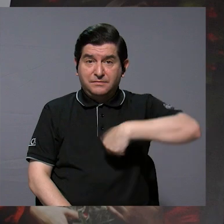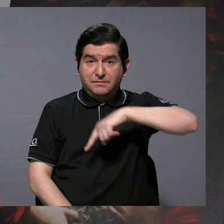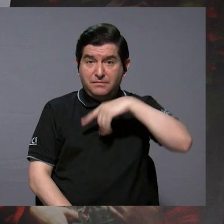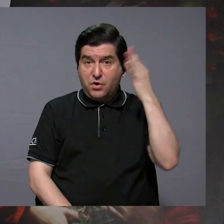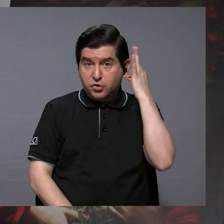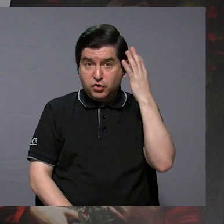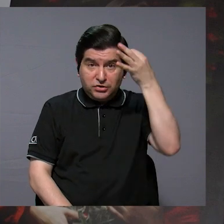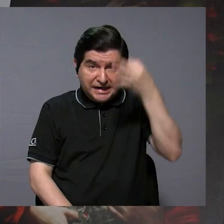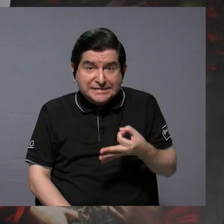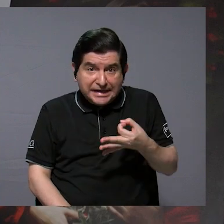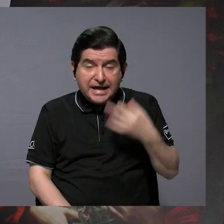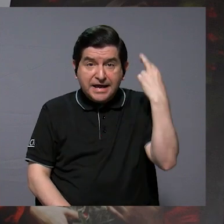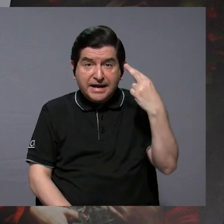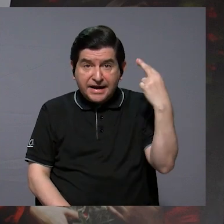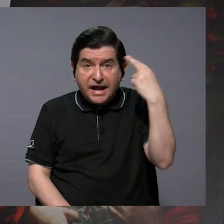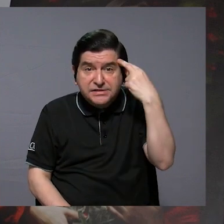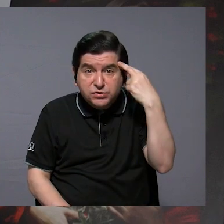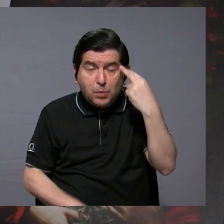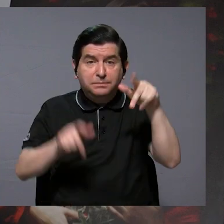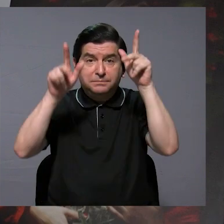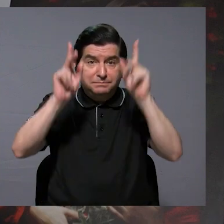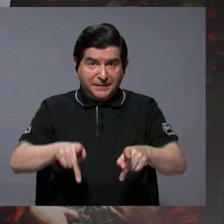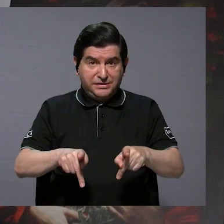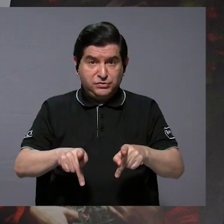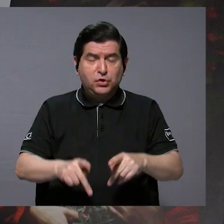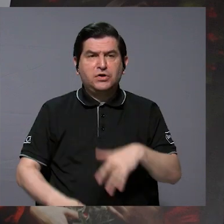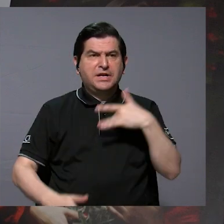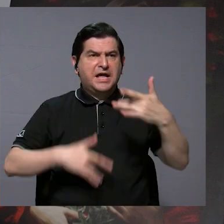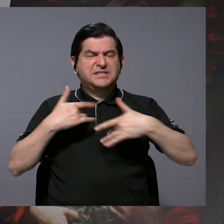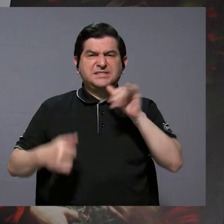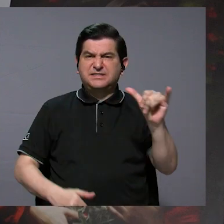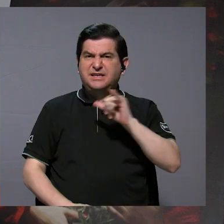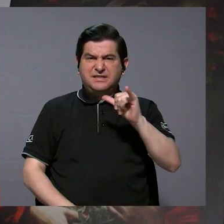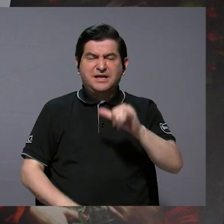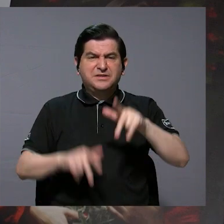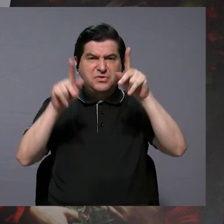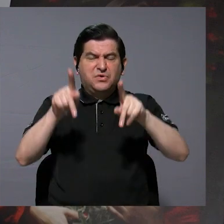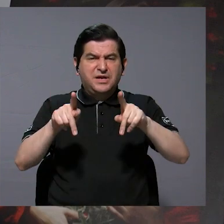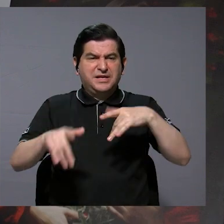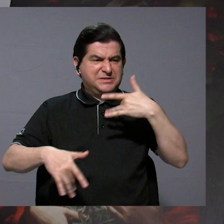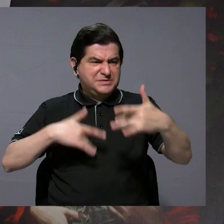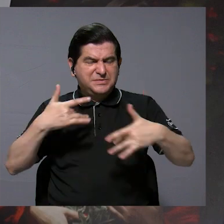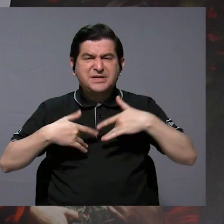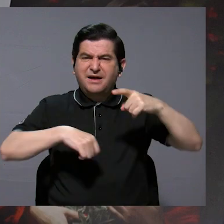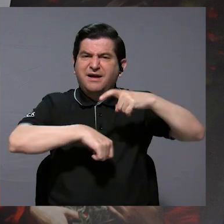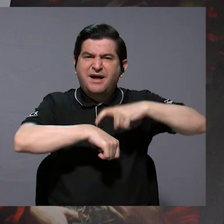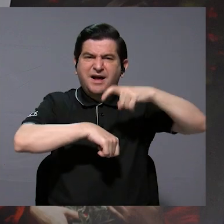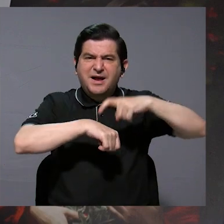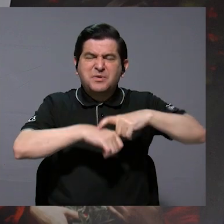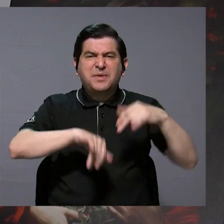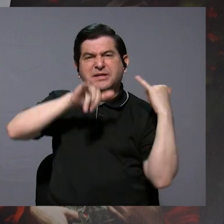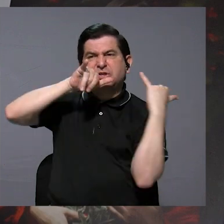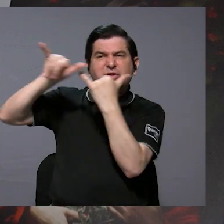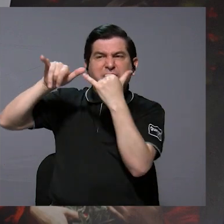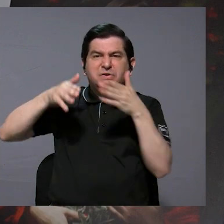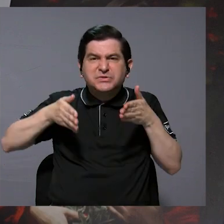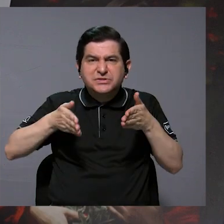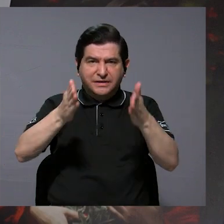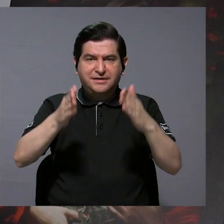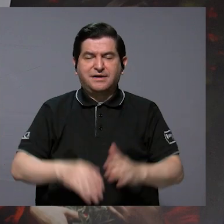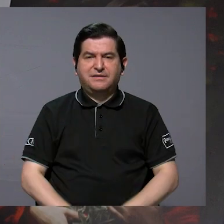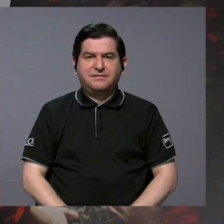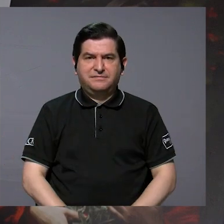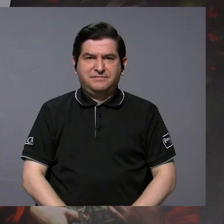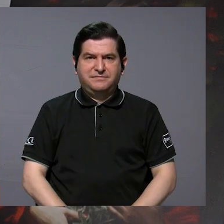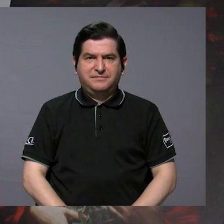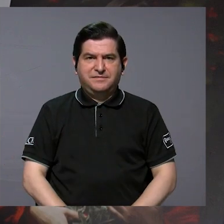Y nosotras creemos de que quizá por esa razón hay muchas personas que, sintiendo lo mismo que las personas sienten a la hora de